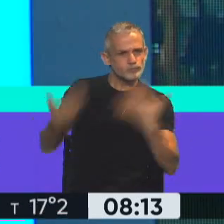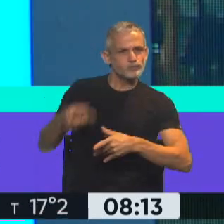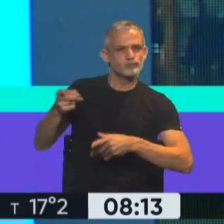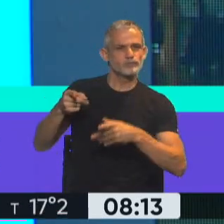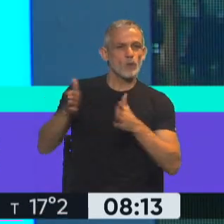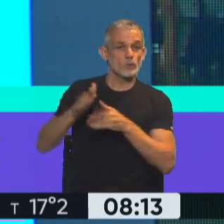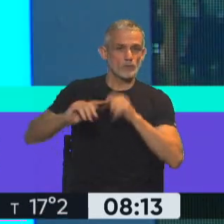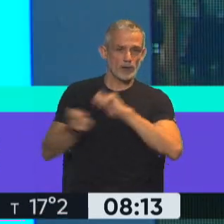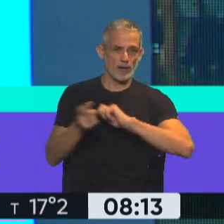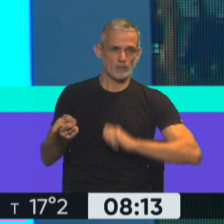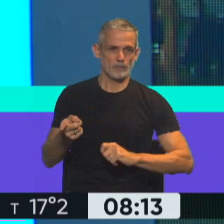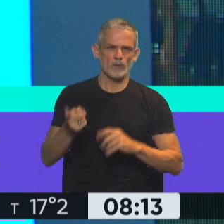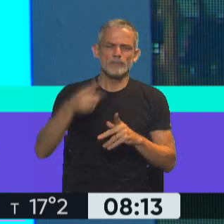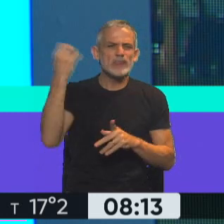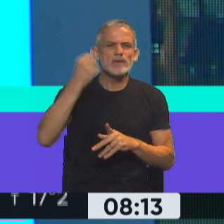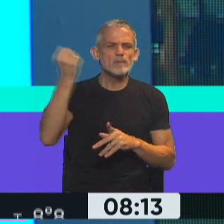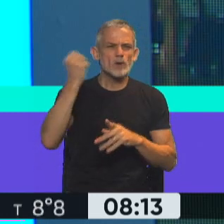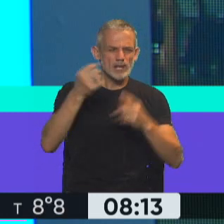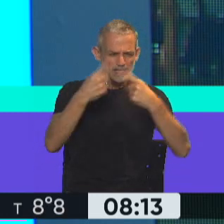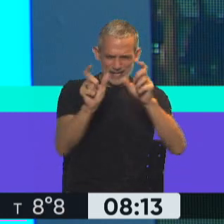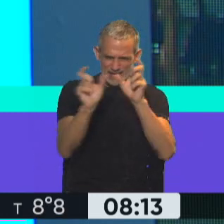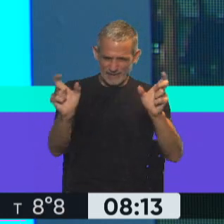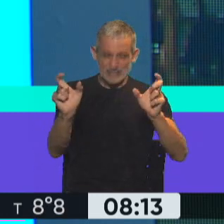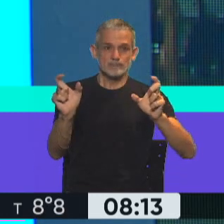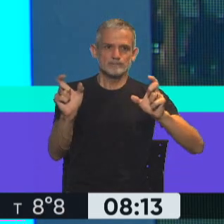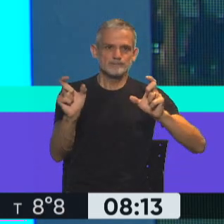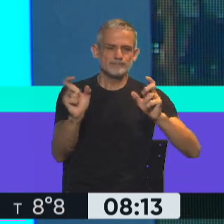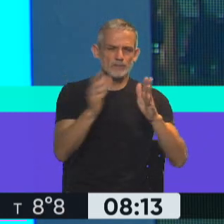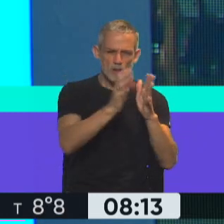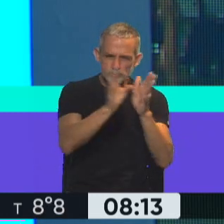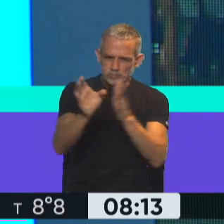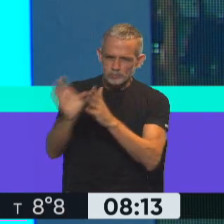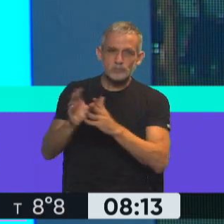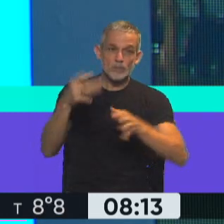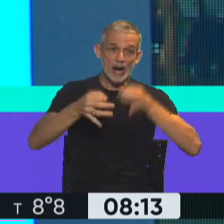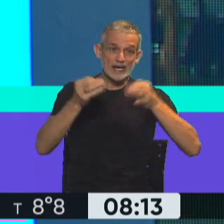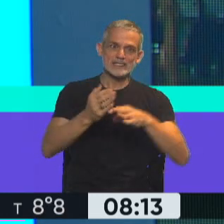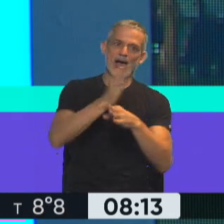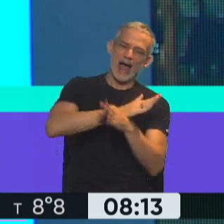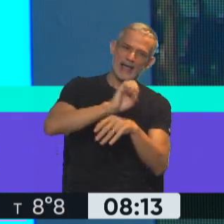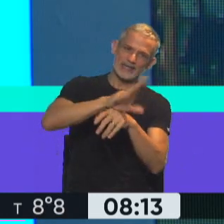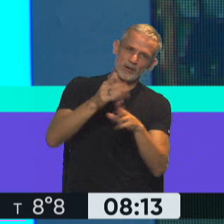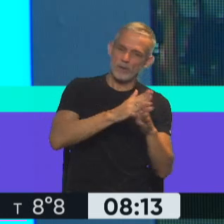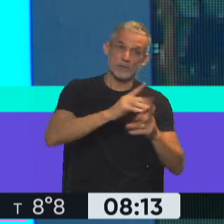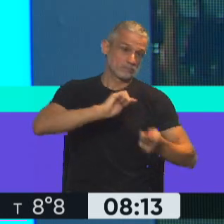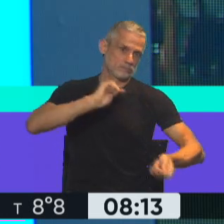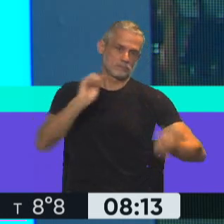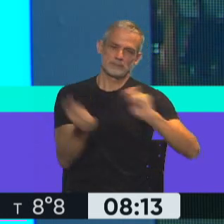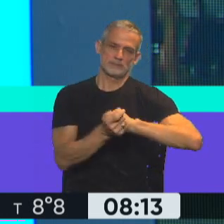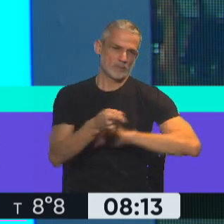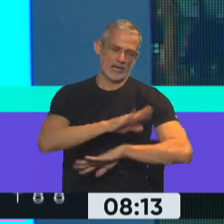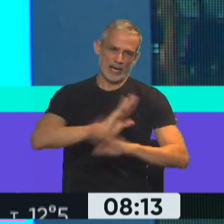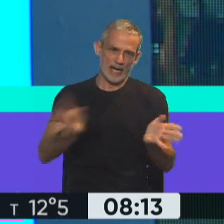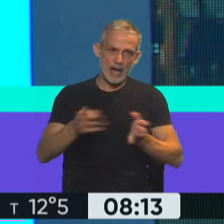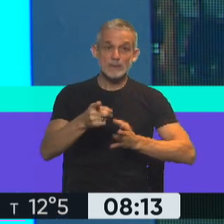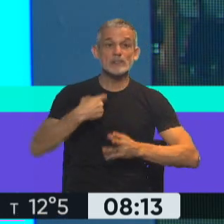decían antes, me parece que es importante diferenciar que muchas de las categorías que teníamos para analizar previo a la pandemia cambian rotundamente, ¿no?